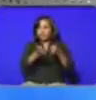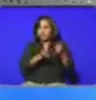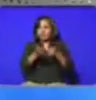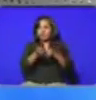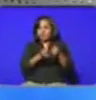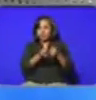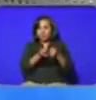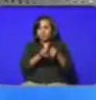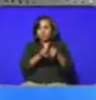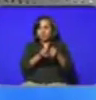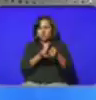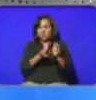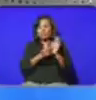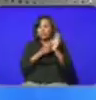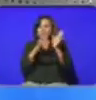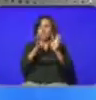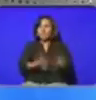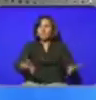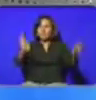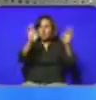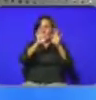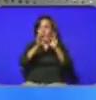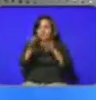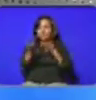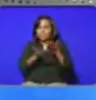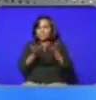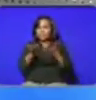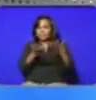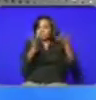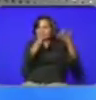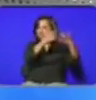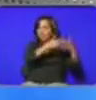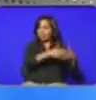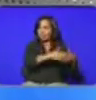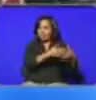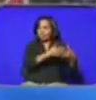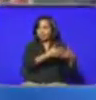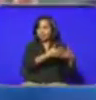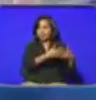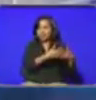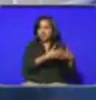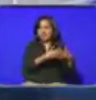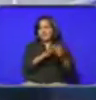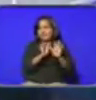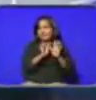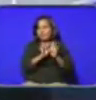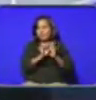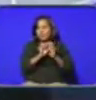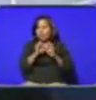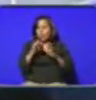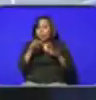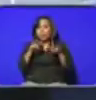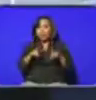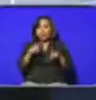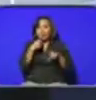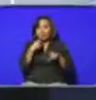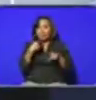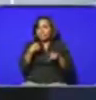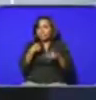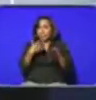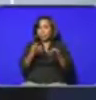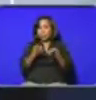servicios empresariales. Todos podemos tener, yo quiero ser contable, pero para ser contable me voy a